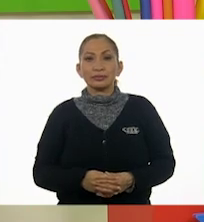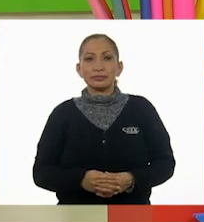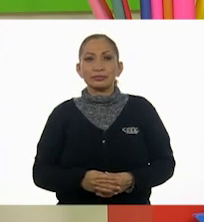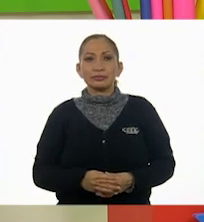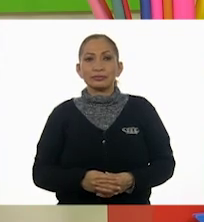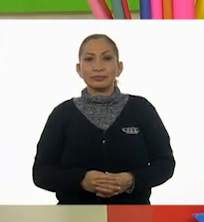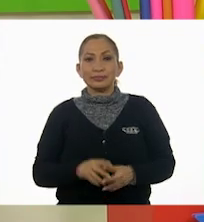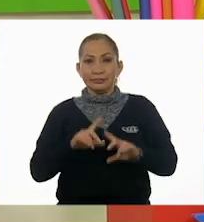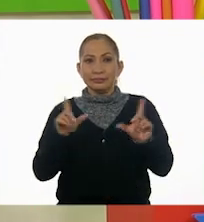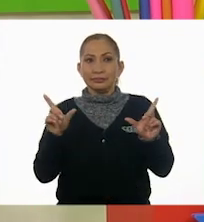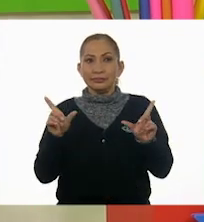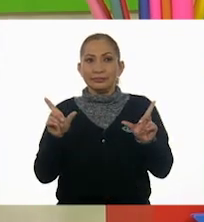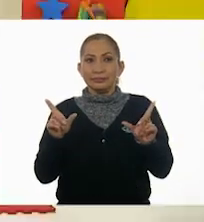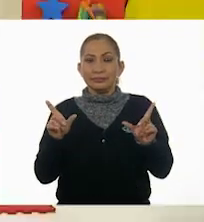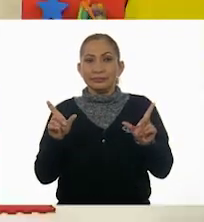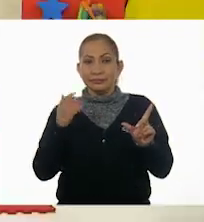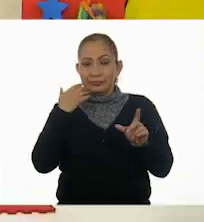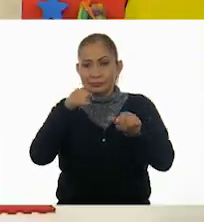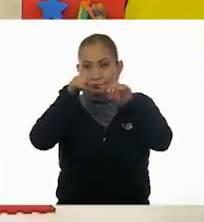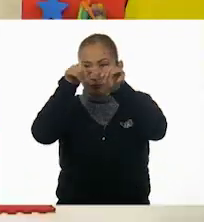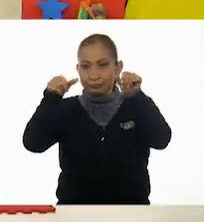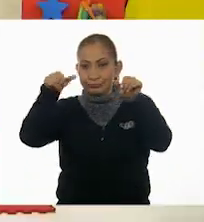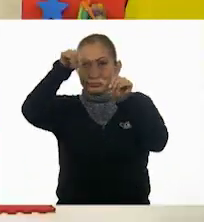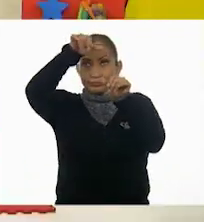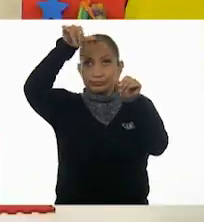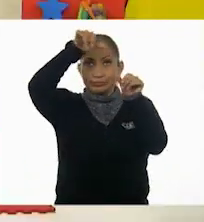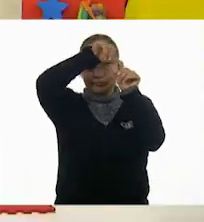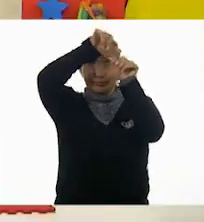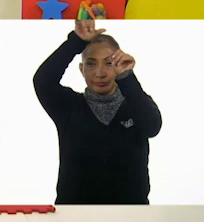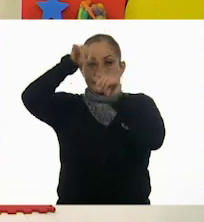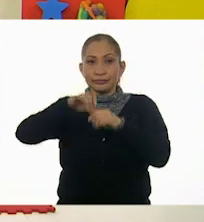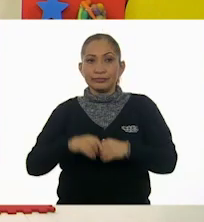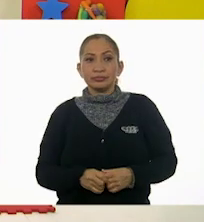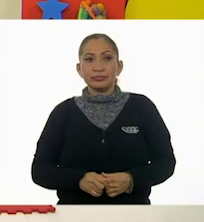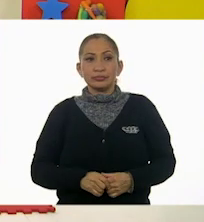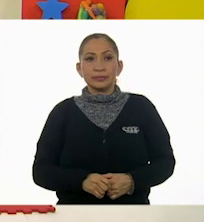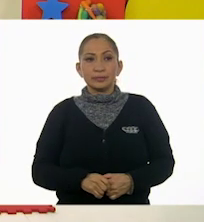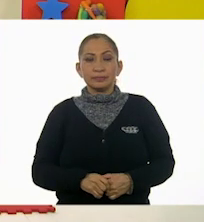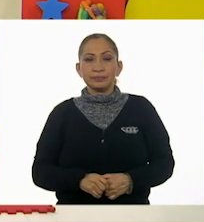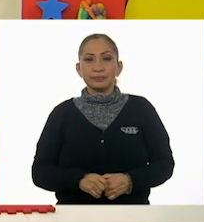Uh-huh. ¿Listo? ¿Quieres este? Le pego. Sí, aquí en las esquinas. Por wow. favor.